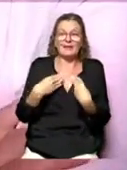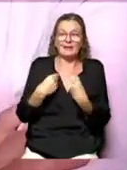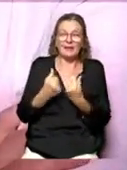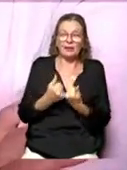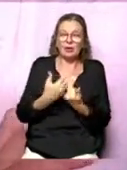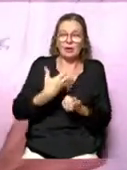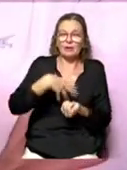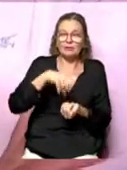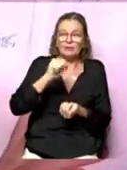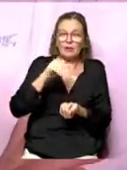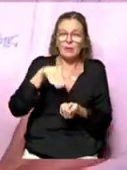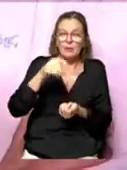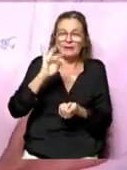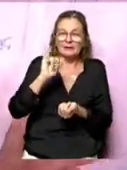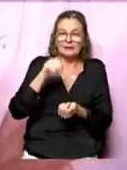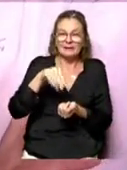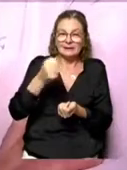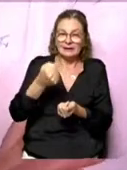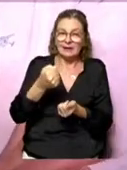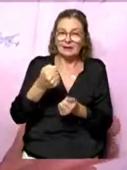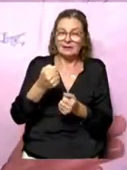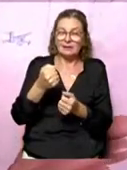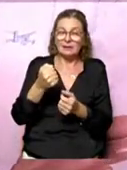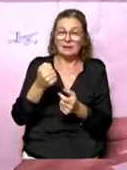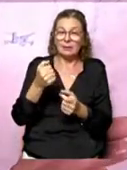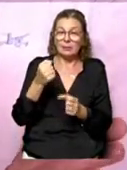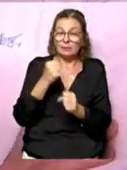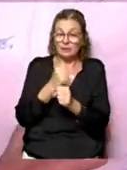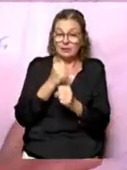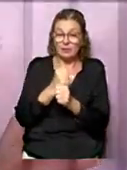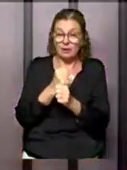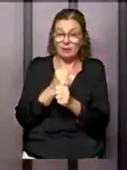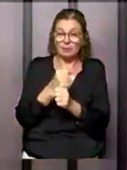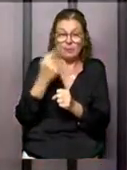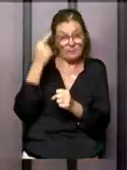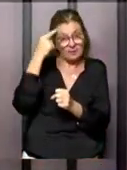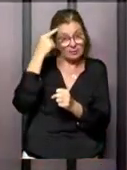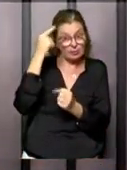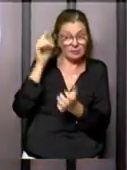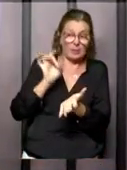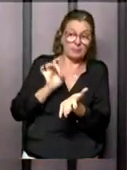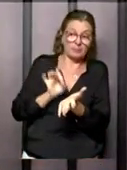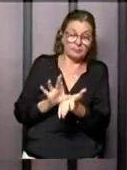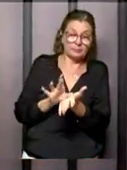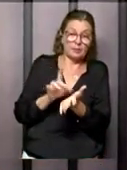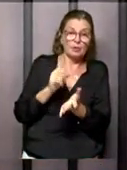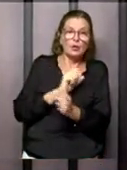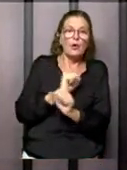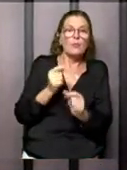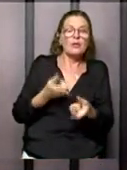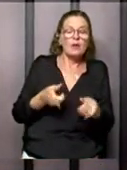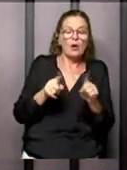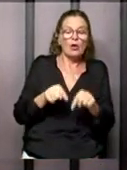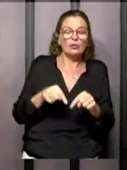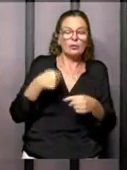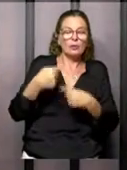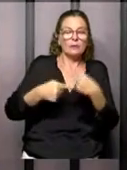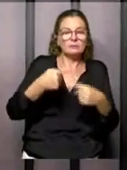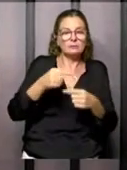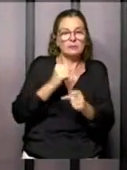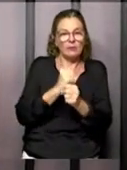Martina a entender que desde el punto de vista laboral ella estaba indirectamente despedida. Es decir, que no podía continuar desarrollando su